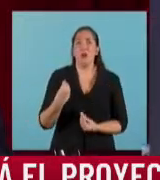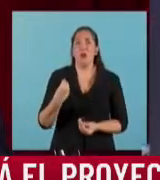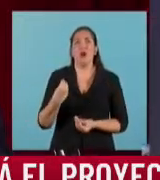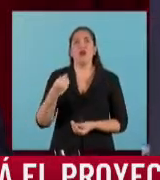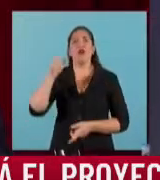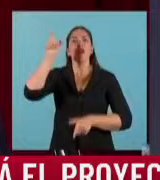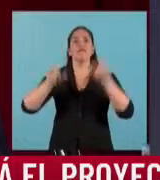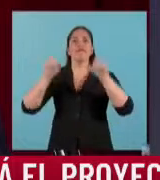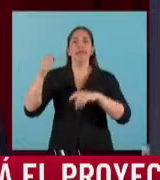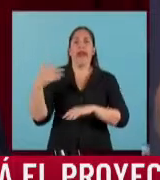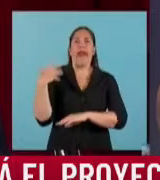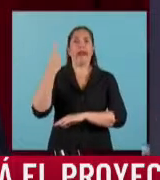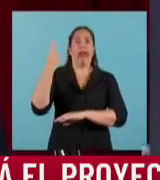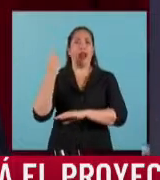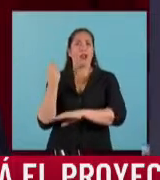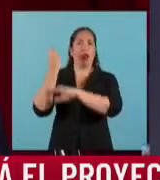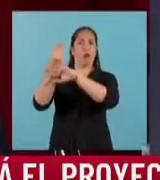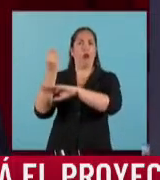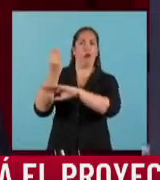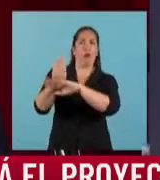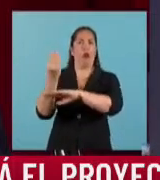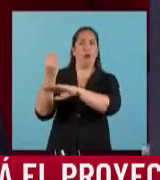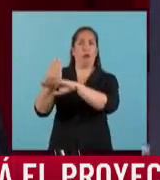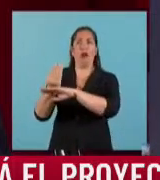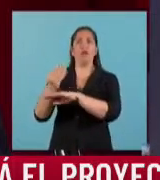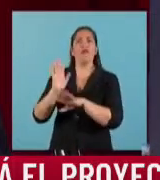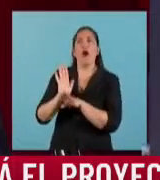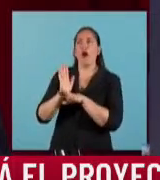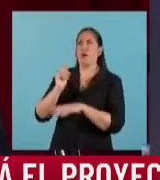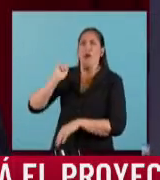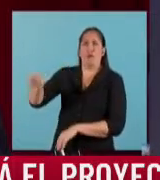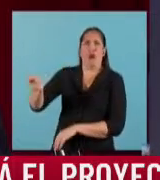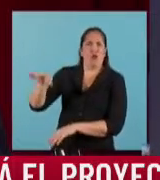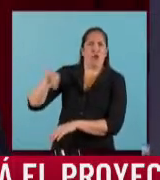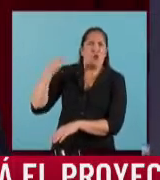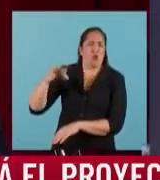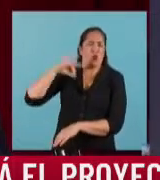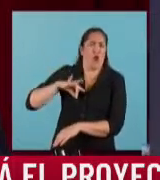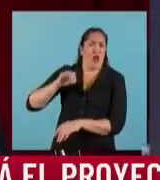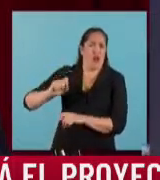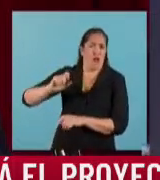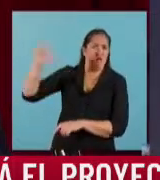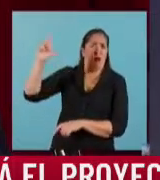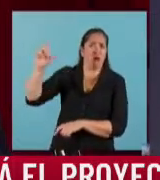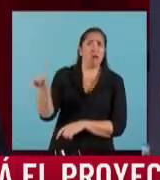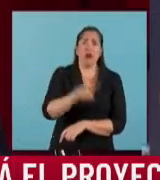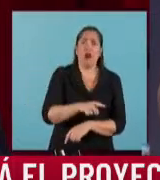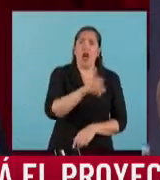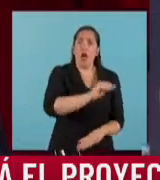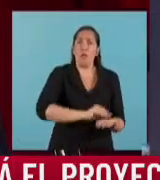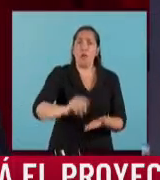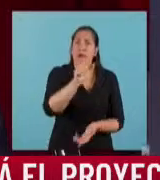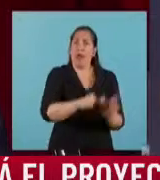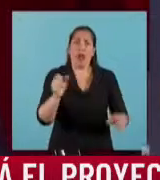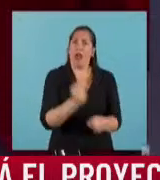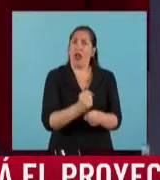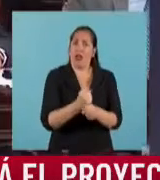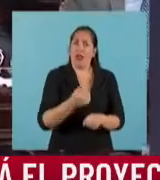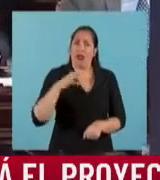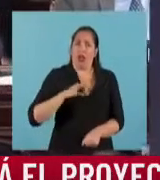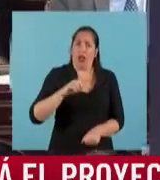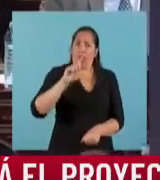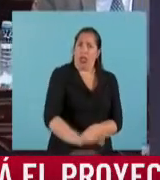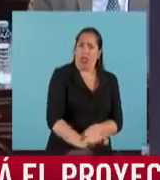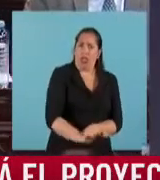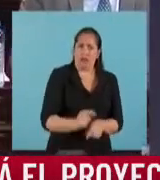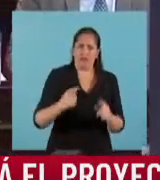que tuiteó la convocatoria para que vayan a la plaza va a participar la cgt los sindicatos